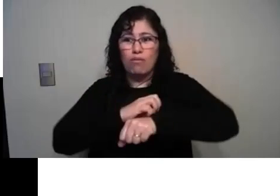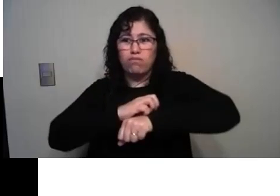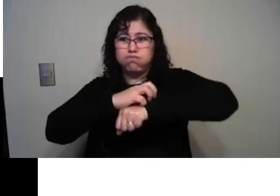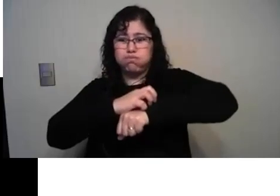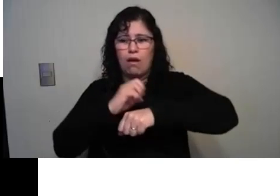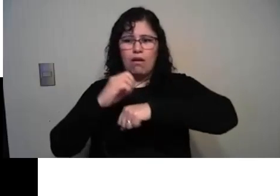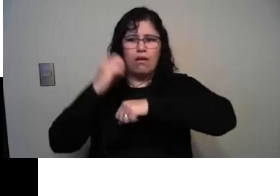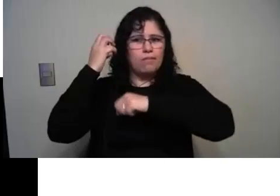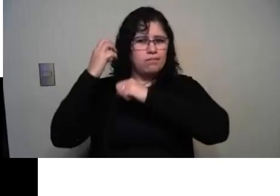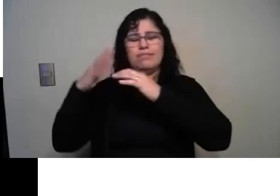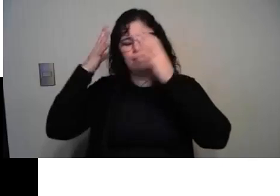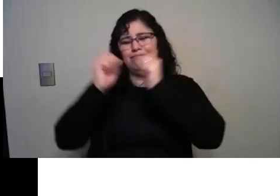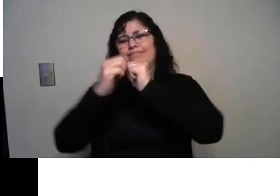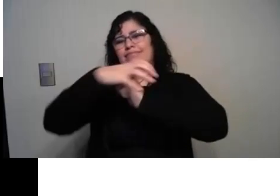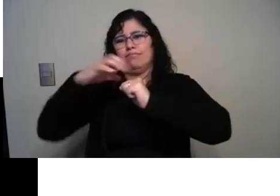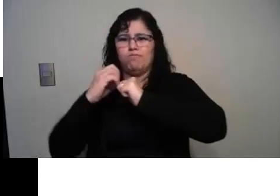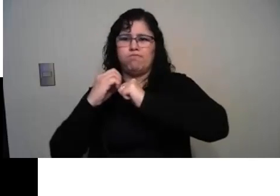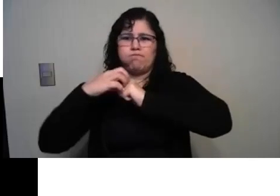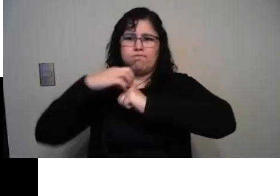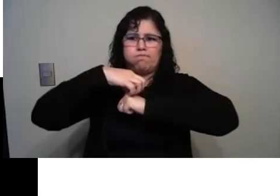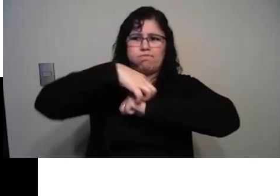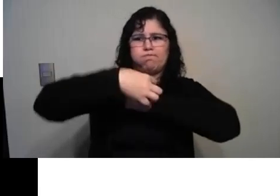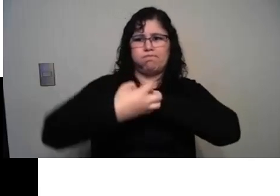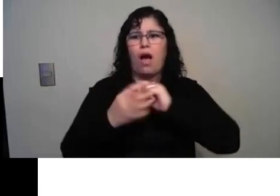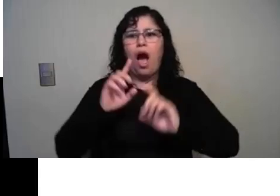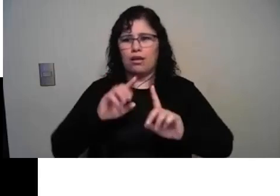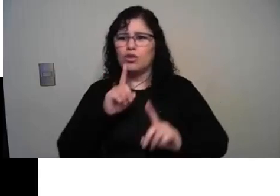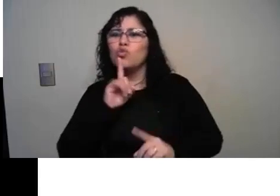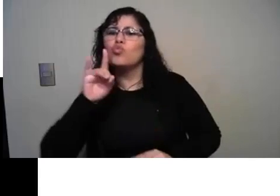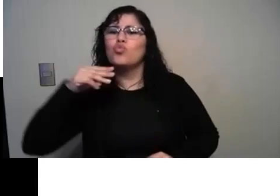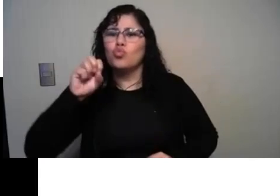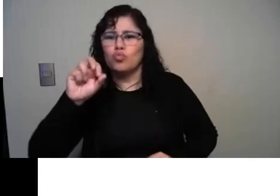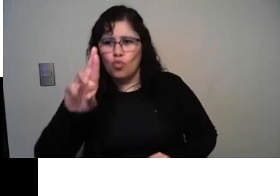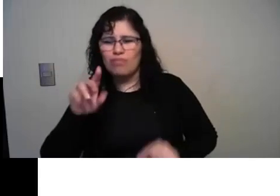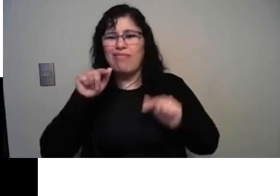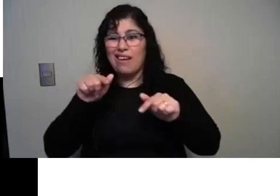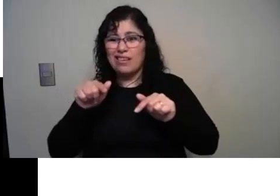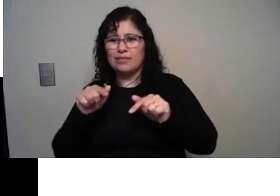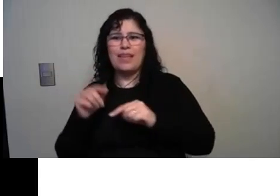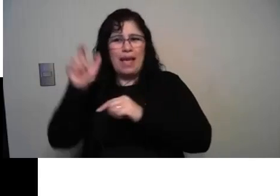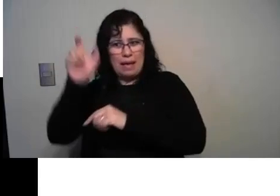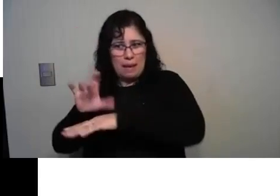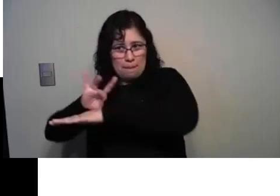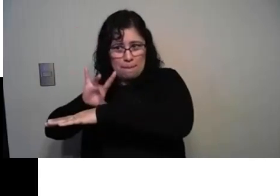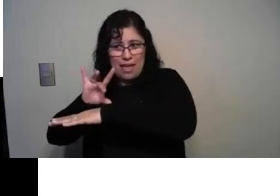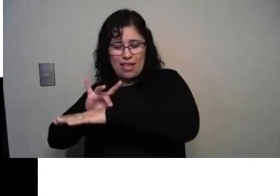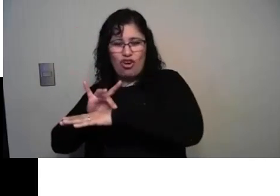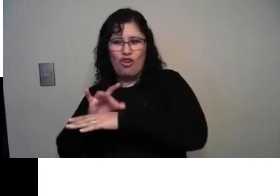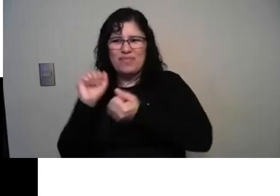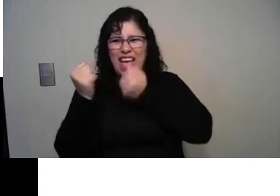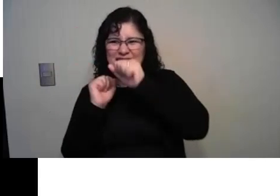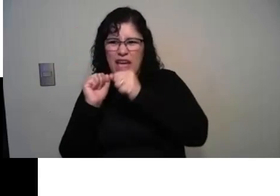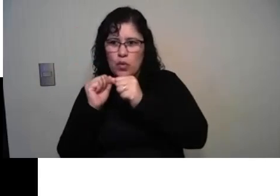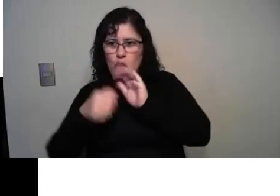em, donde el neurocirujano tiene que intervenir em, para la vía,